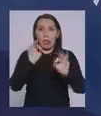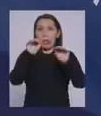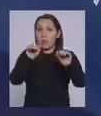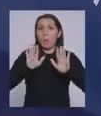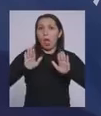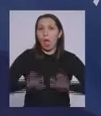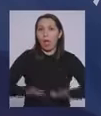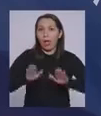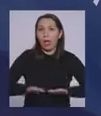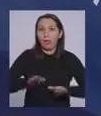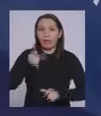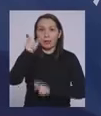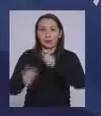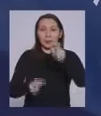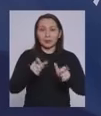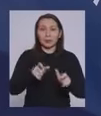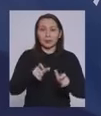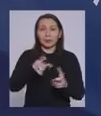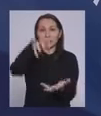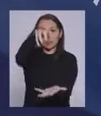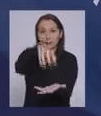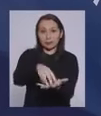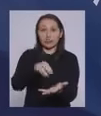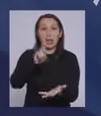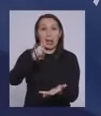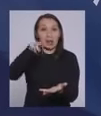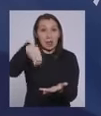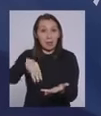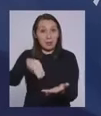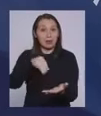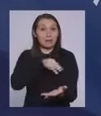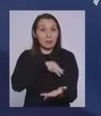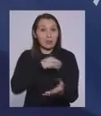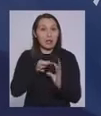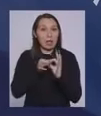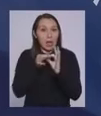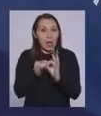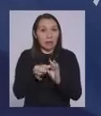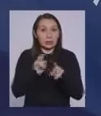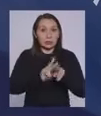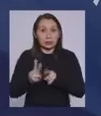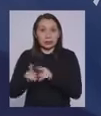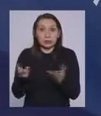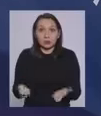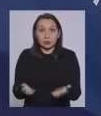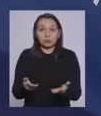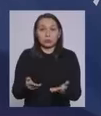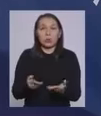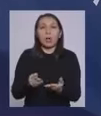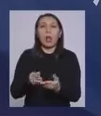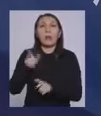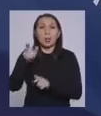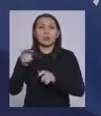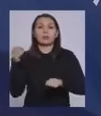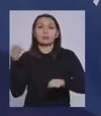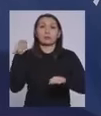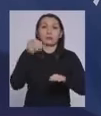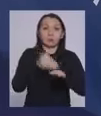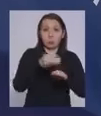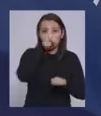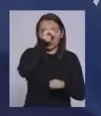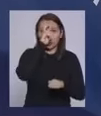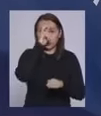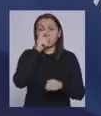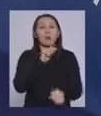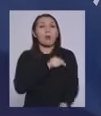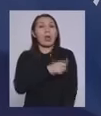lo contrario. La región metropolitana, y tenemos que agradecer este gesto, está recibiendo pacientes de